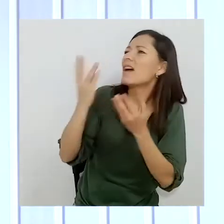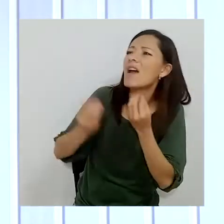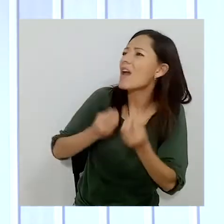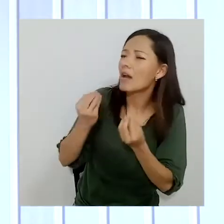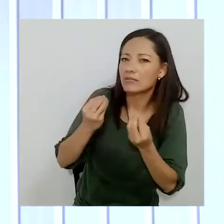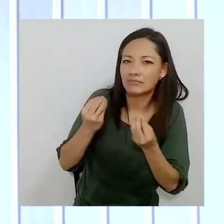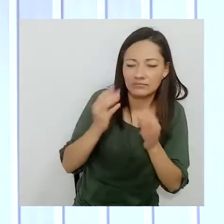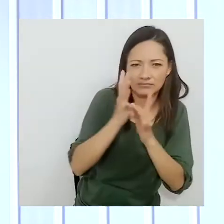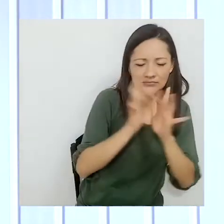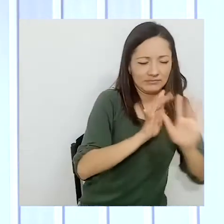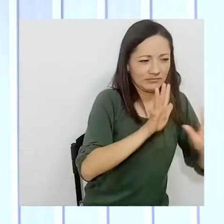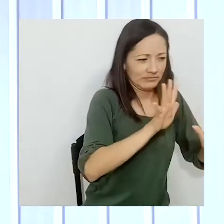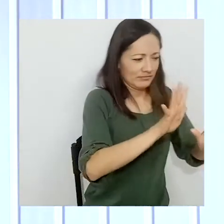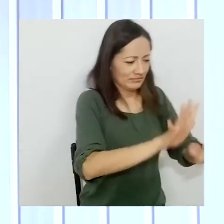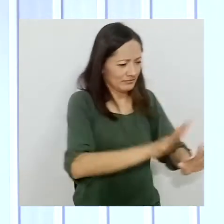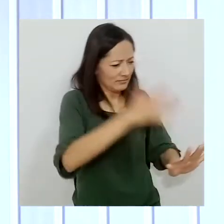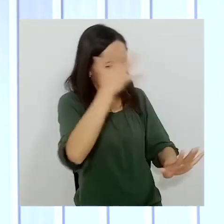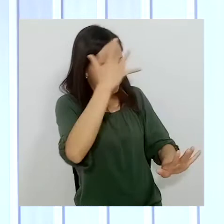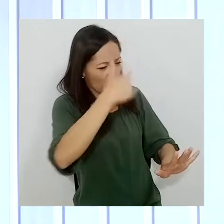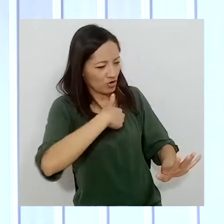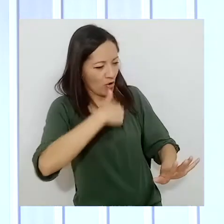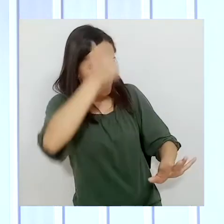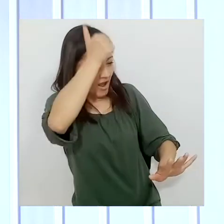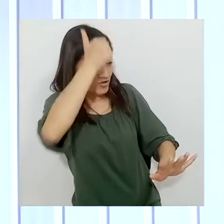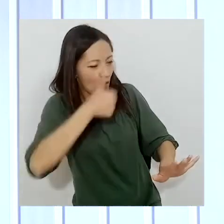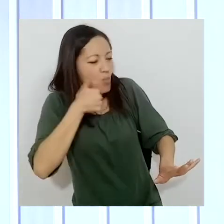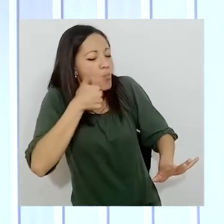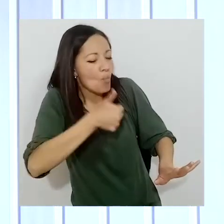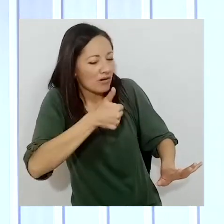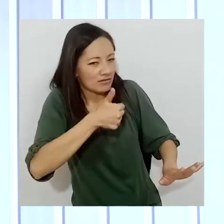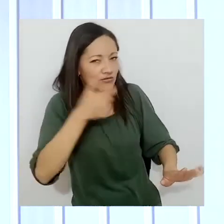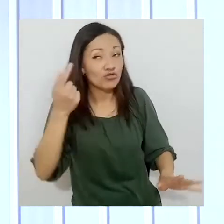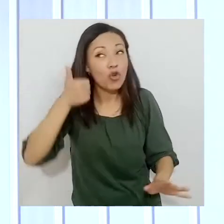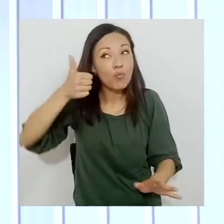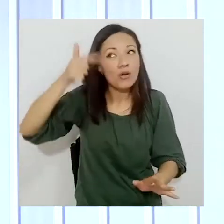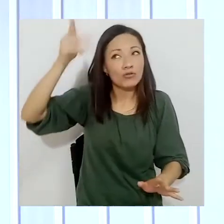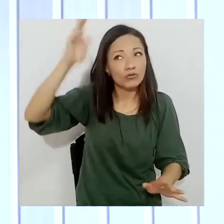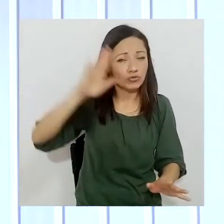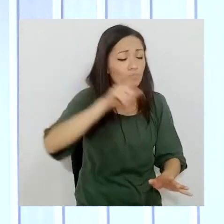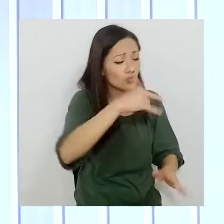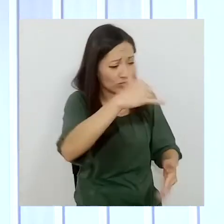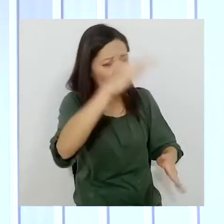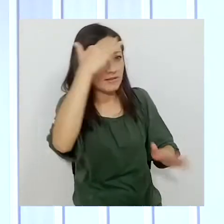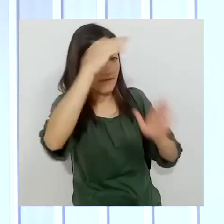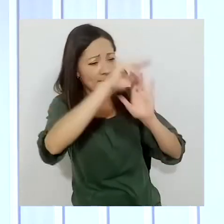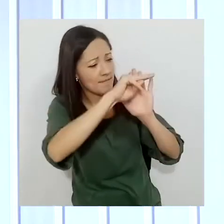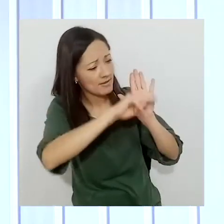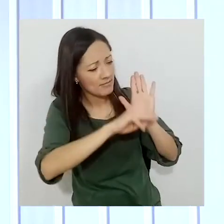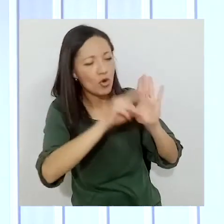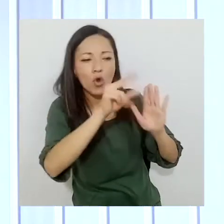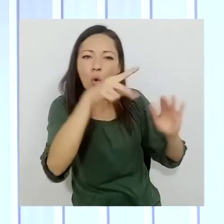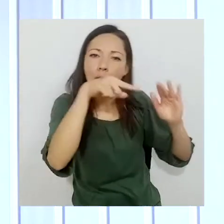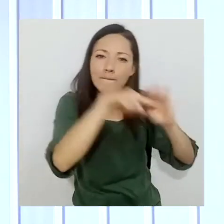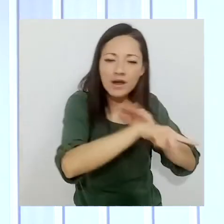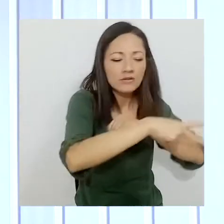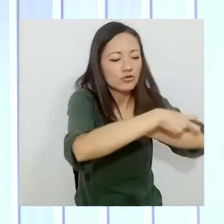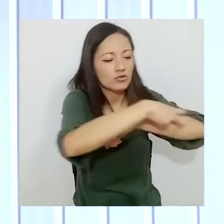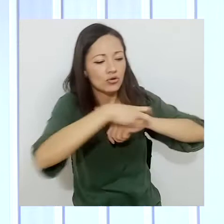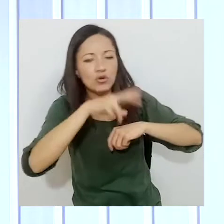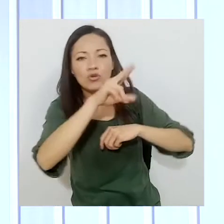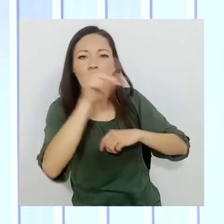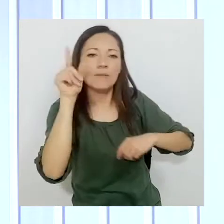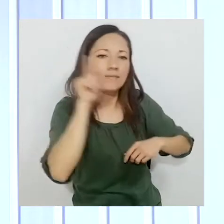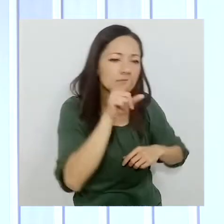¿por qué me llamas bueno? Ninguno hay bueno sino solo Dios. Los mandamientos sabes: no adulteres, no mates, no hurtes, no digas